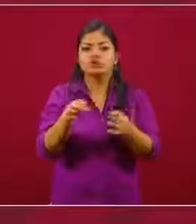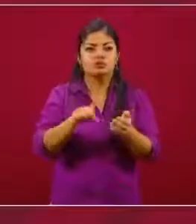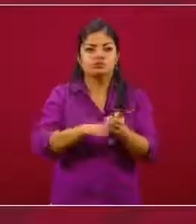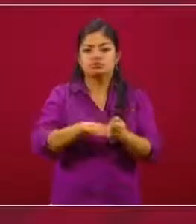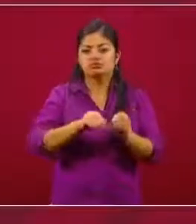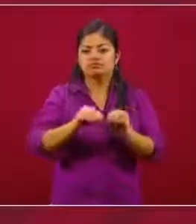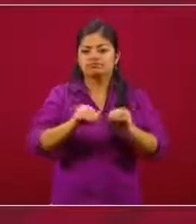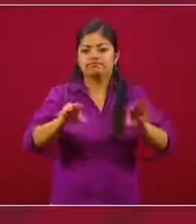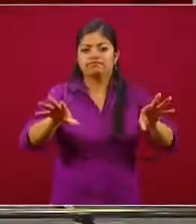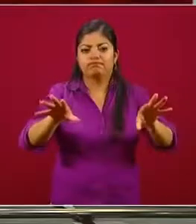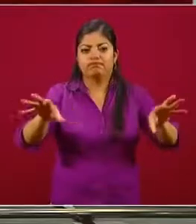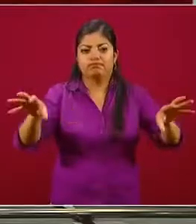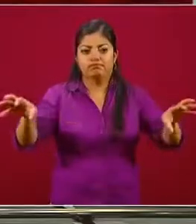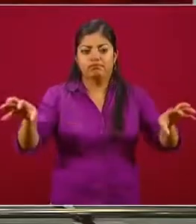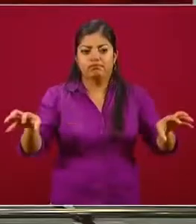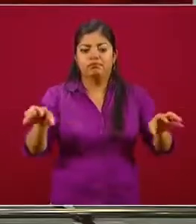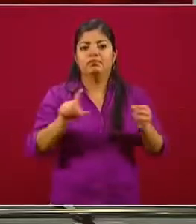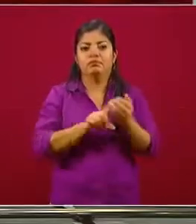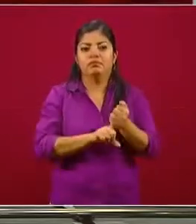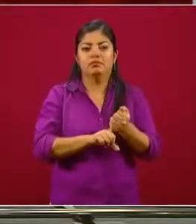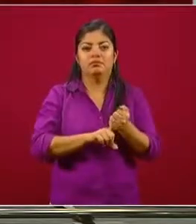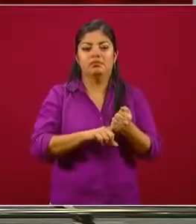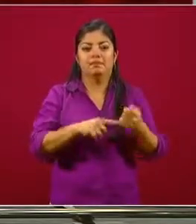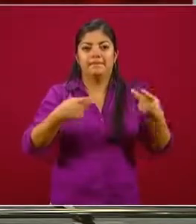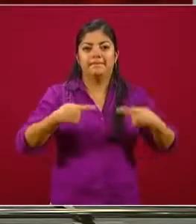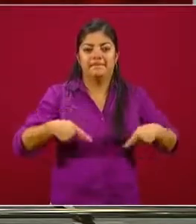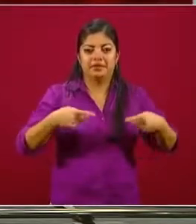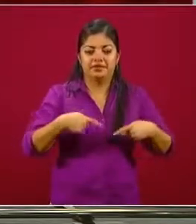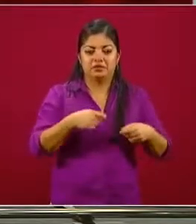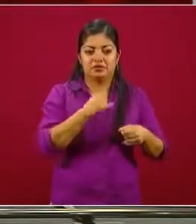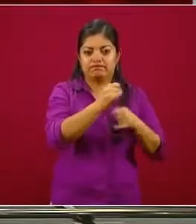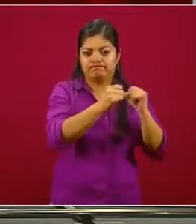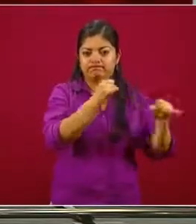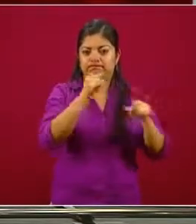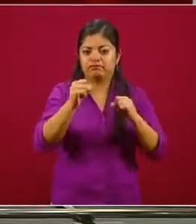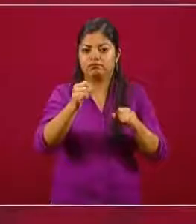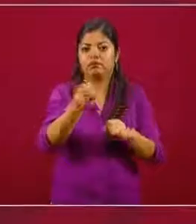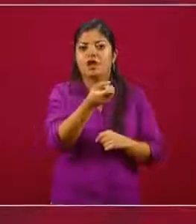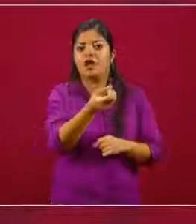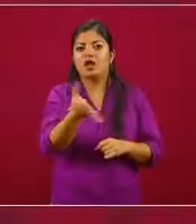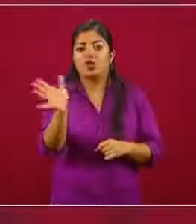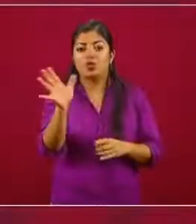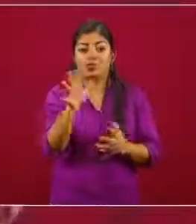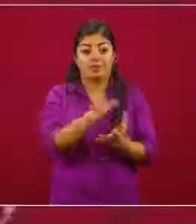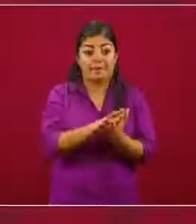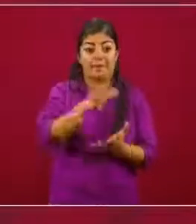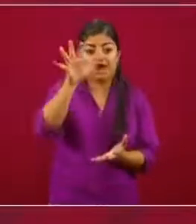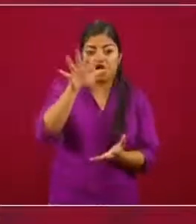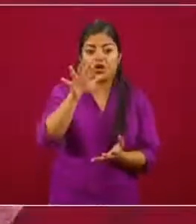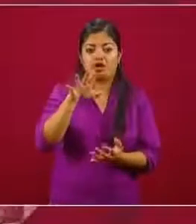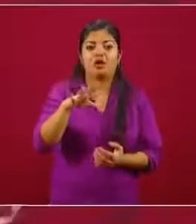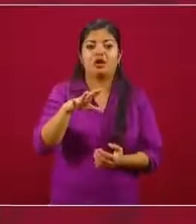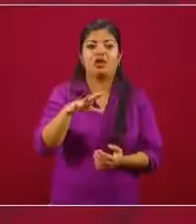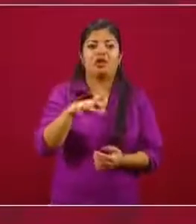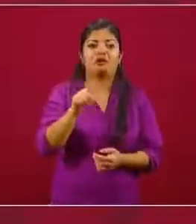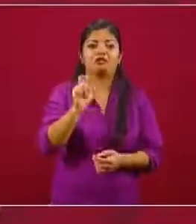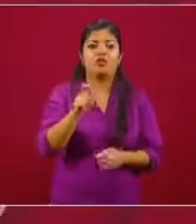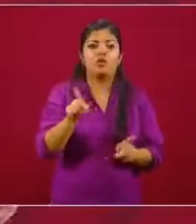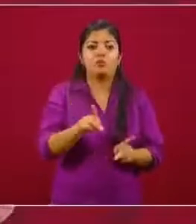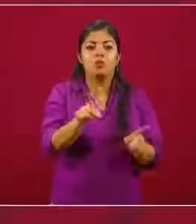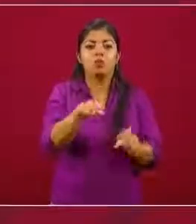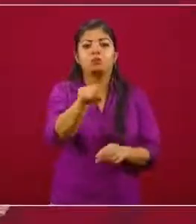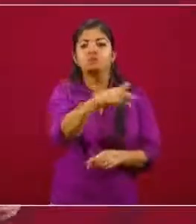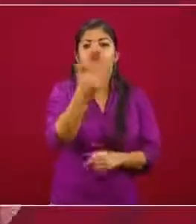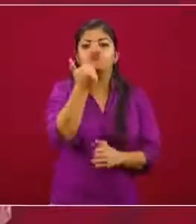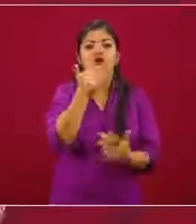en términos de los asentamientos humanos, la gran mayoría son rurales, tienen poca conectividad y comunicación